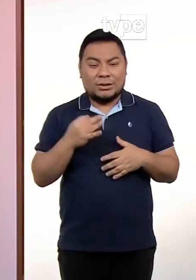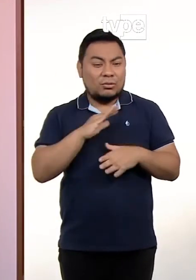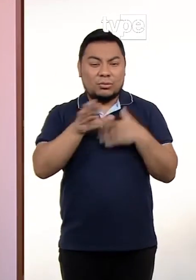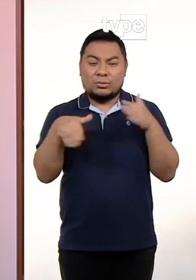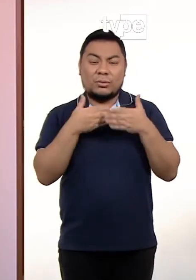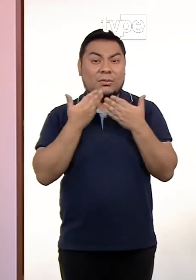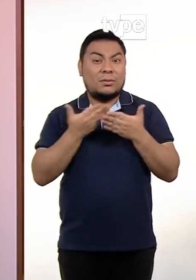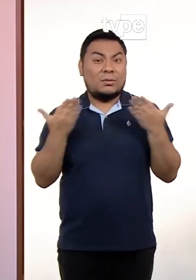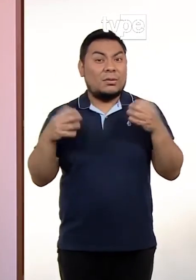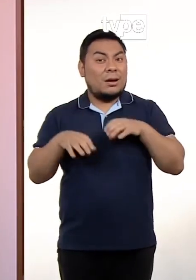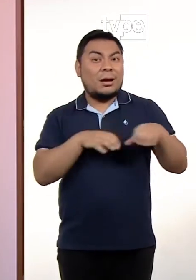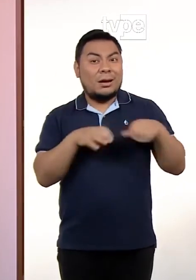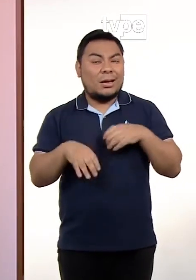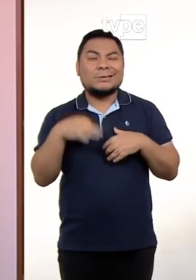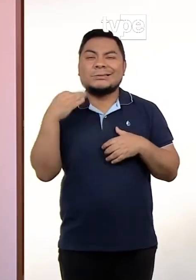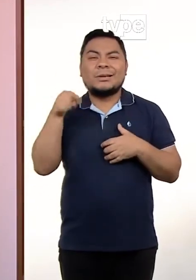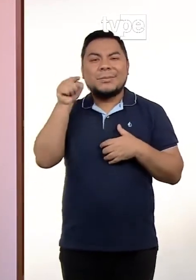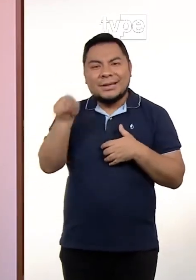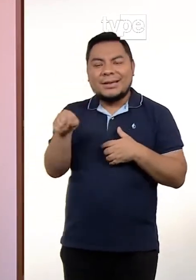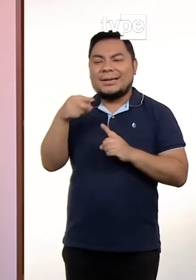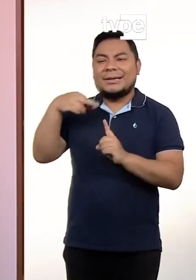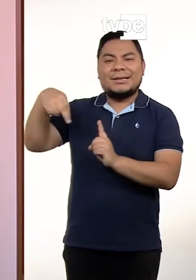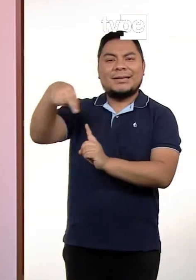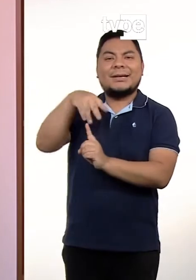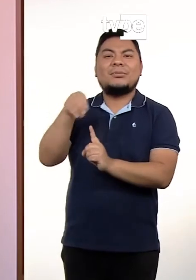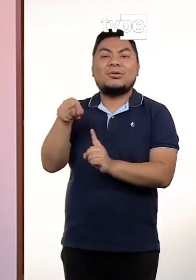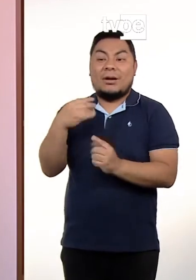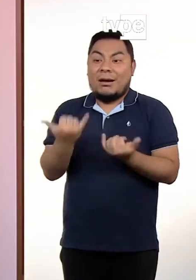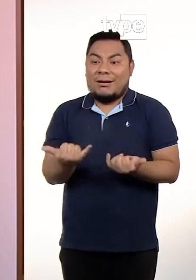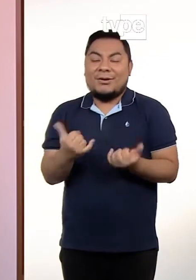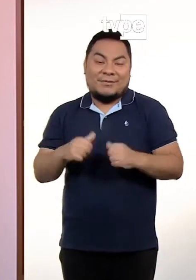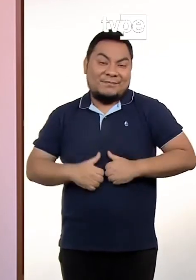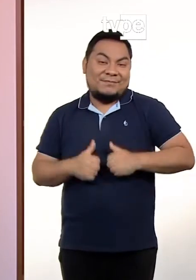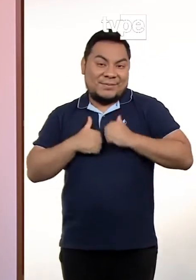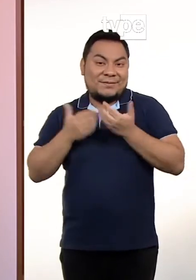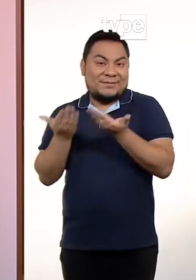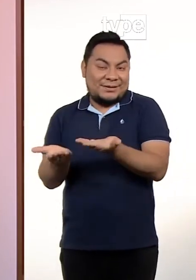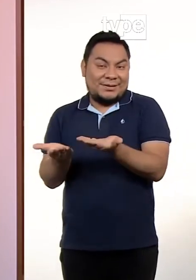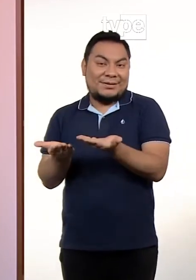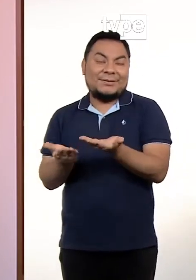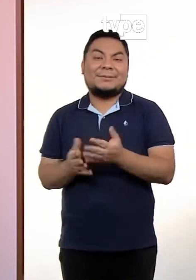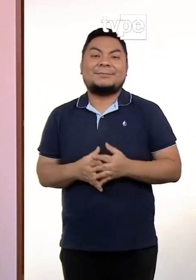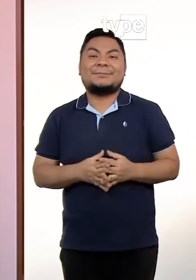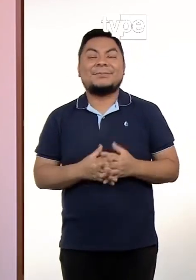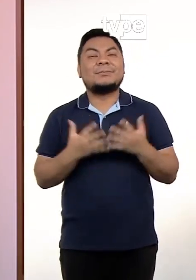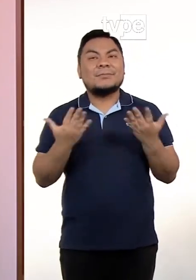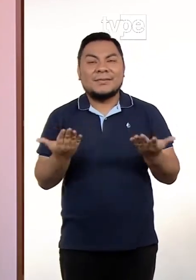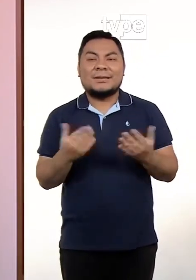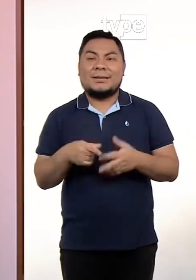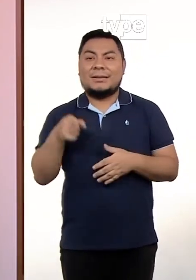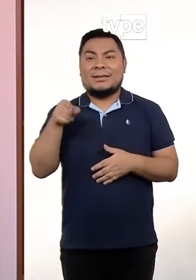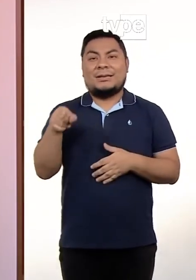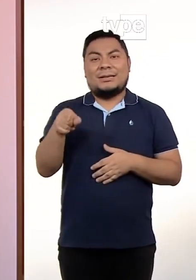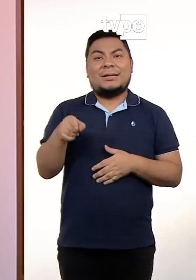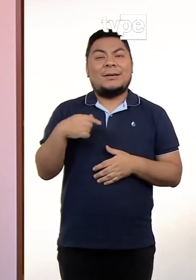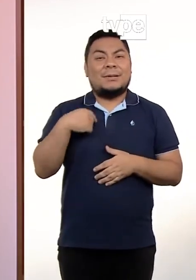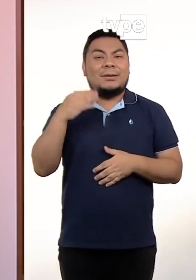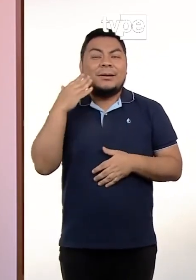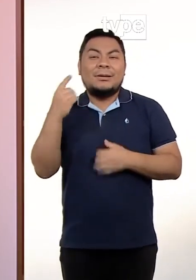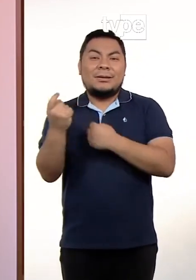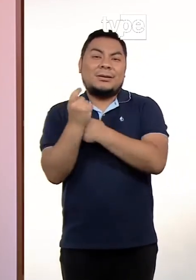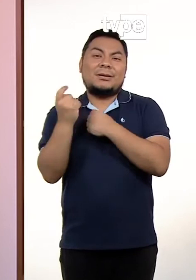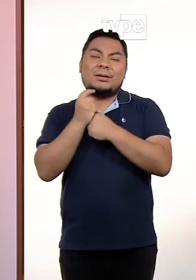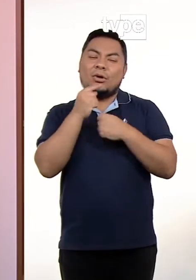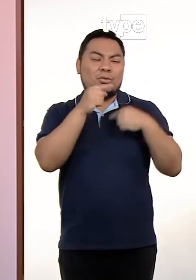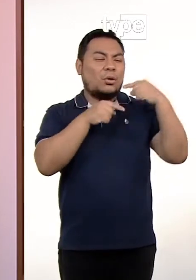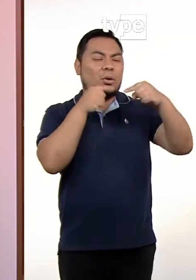Creo que todas las cosas que hacemos giran alrededor de ella, porque aún la tenemos y aún así. Ella nos, como